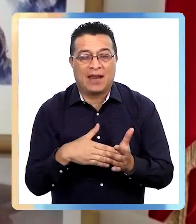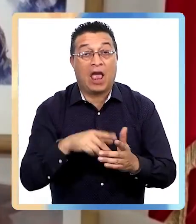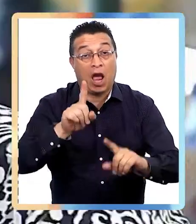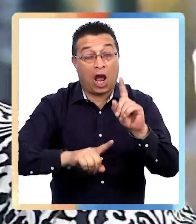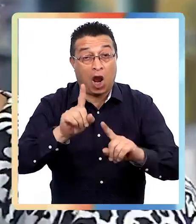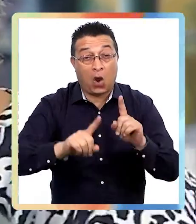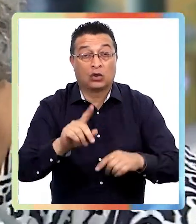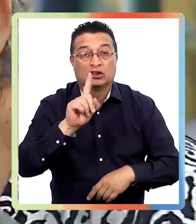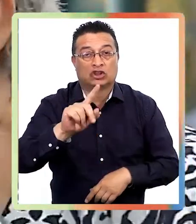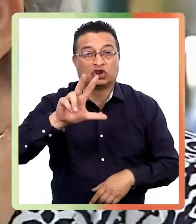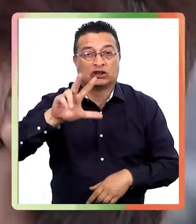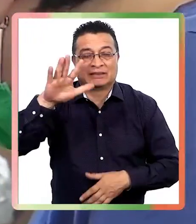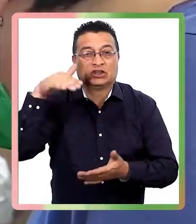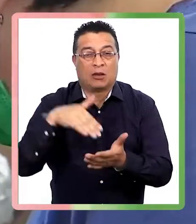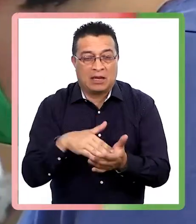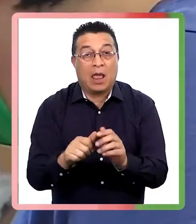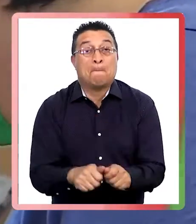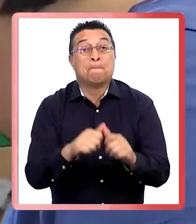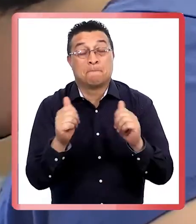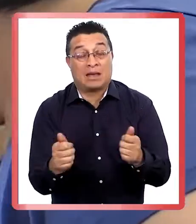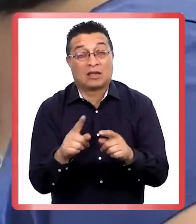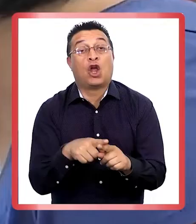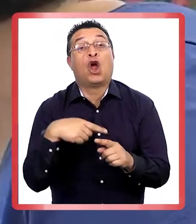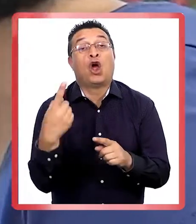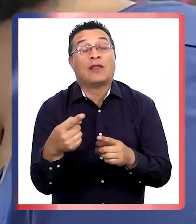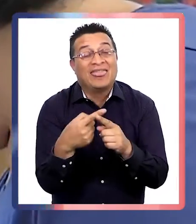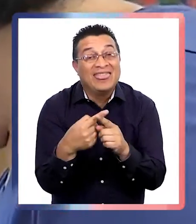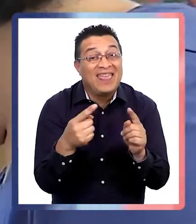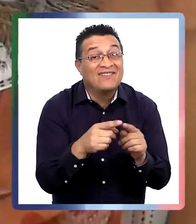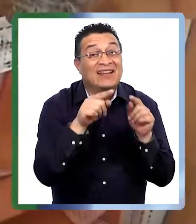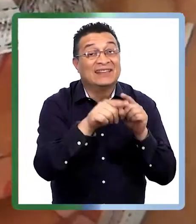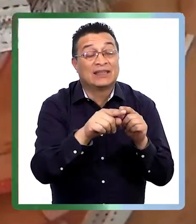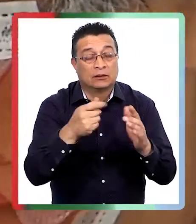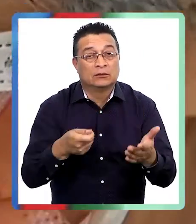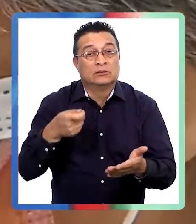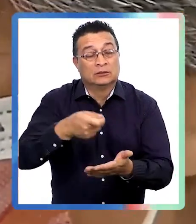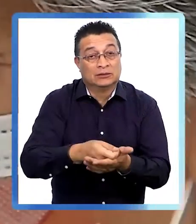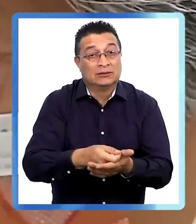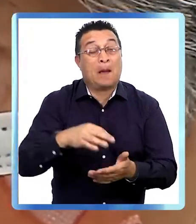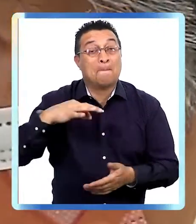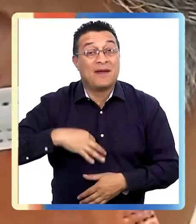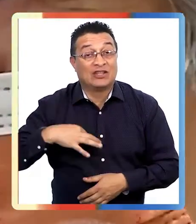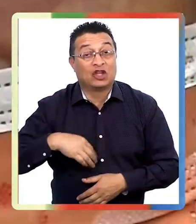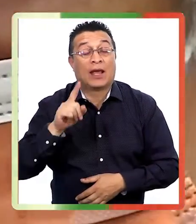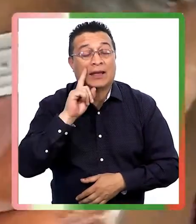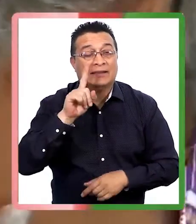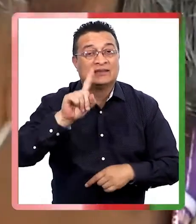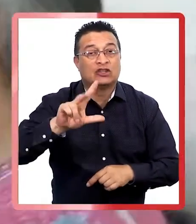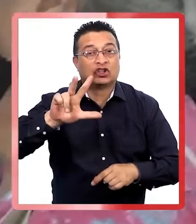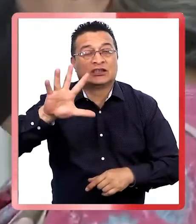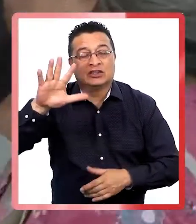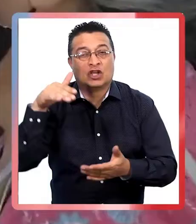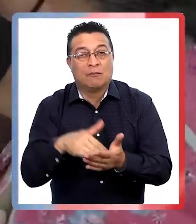185.000. Algunos van a recibir 185.000 más, otros van a recibir la diferencia entre el aporte previsional que estaban recibiendo hoy día y